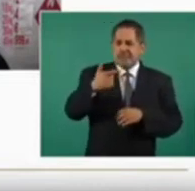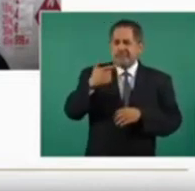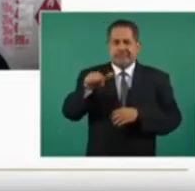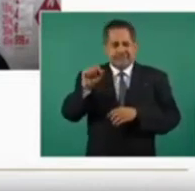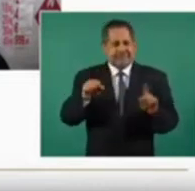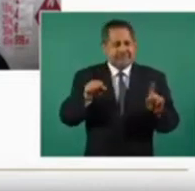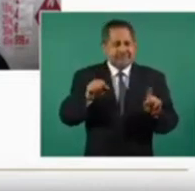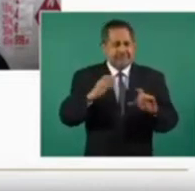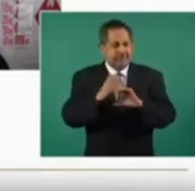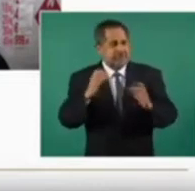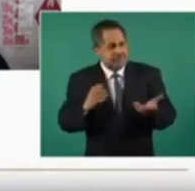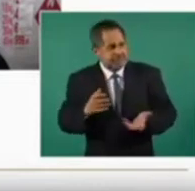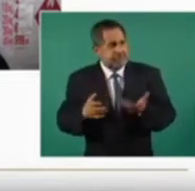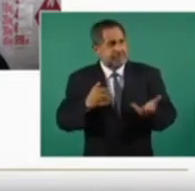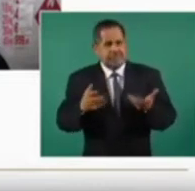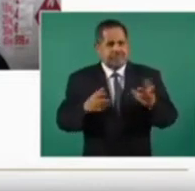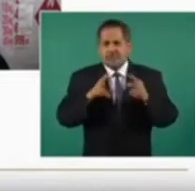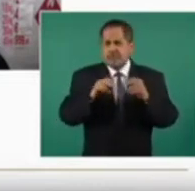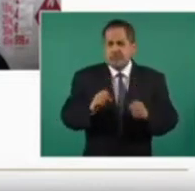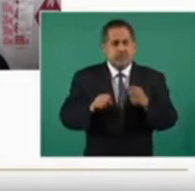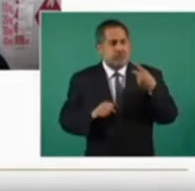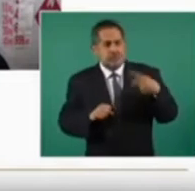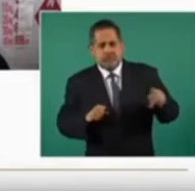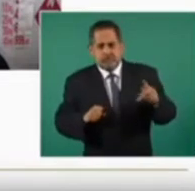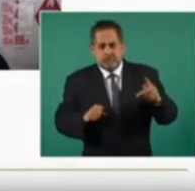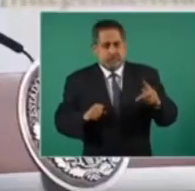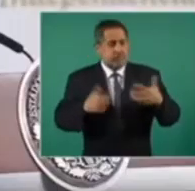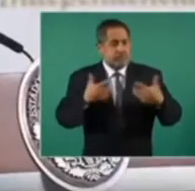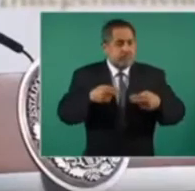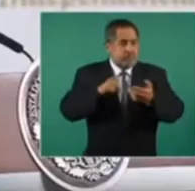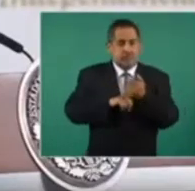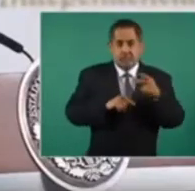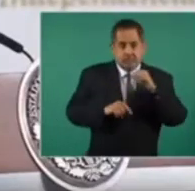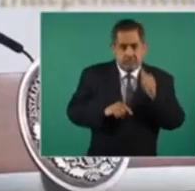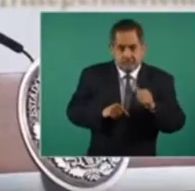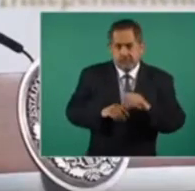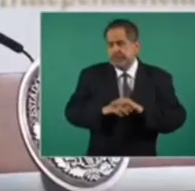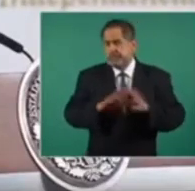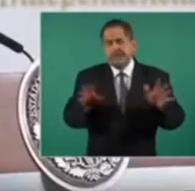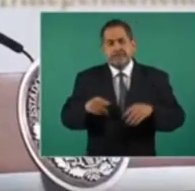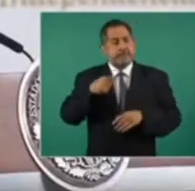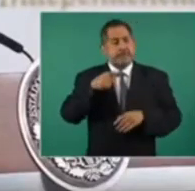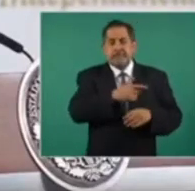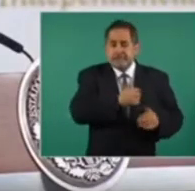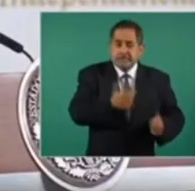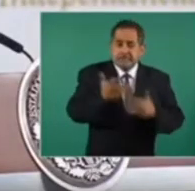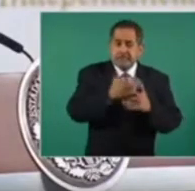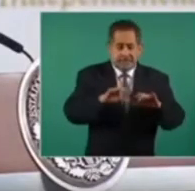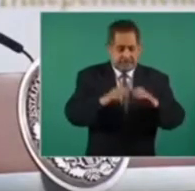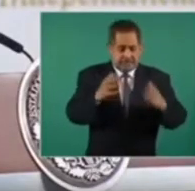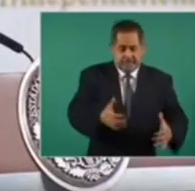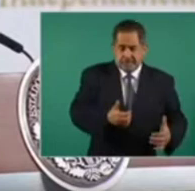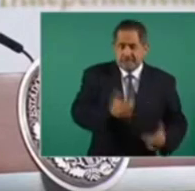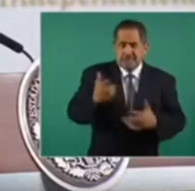sin embargo, no era de dicha empresa el vehículo, y llevaba transportando cilindros